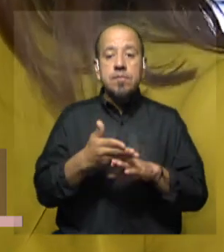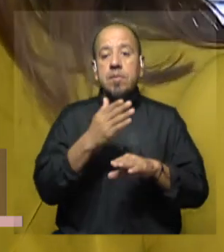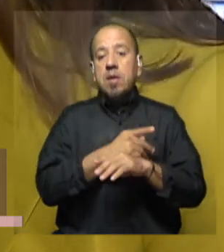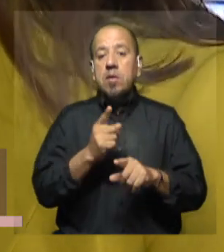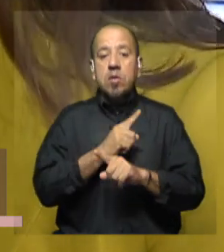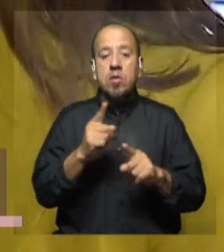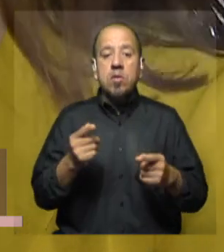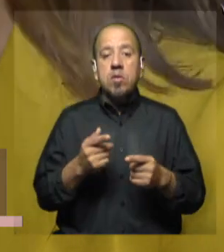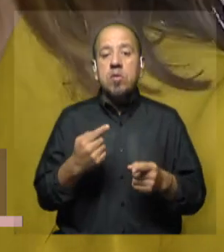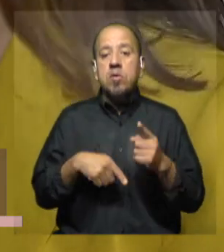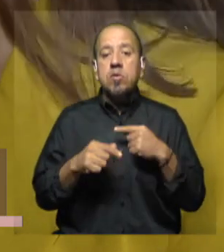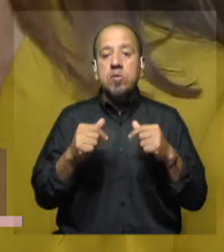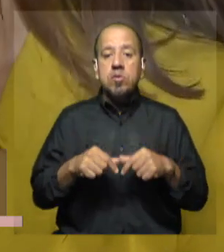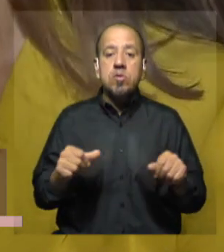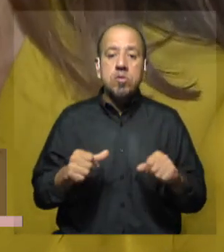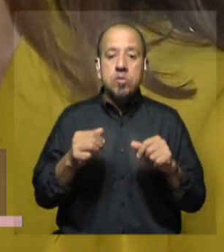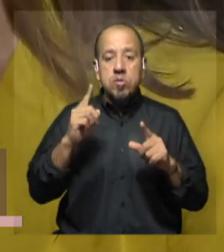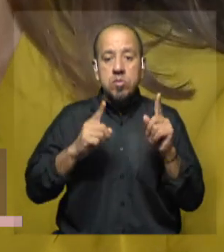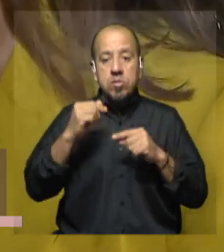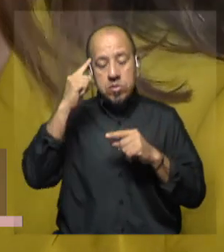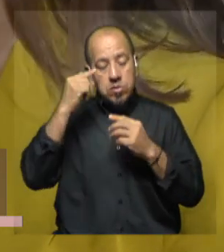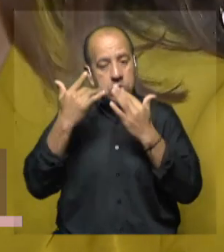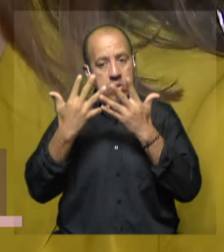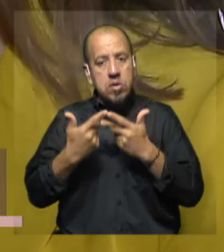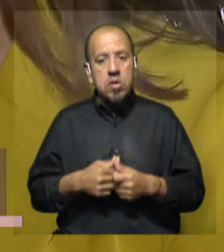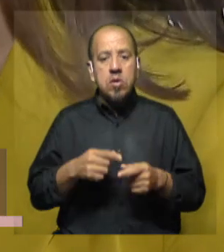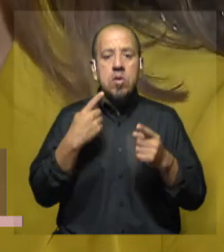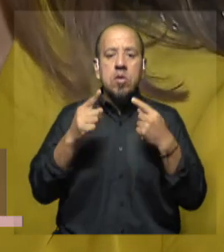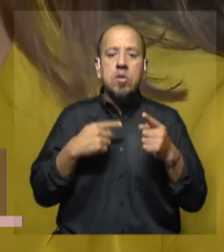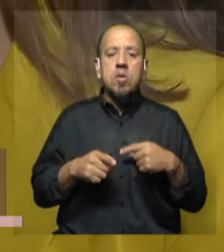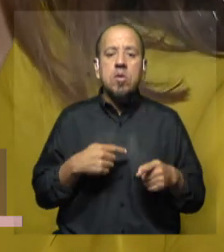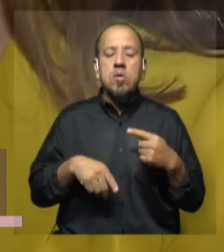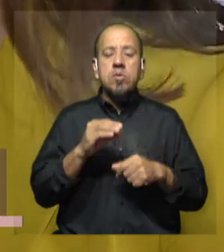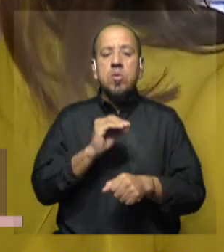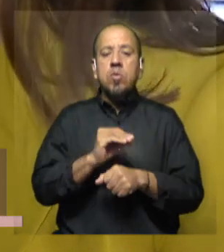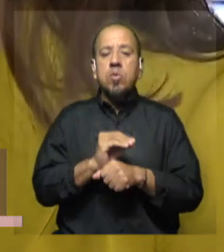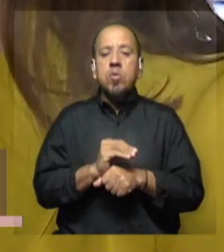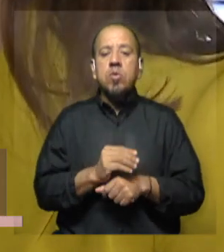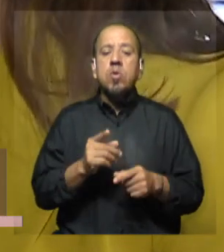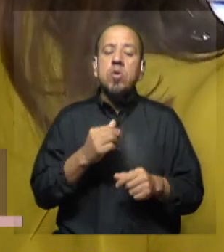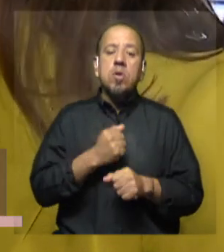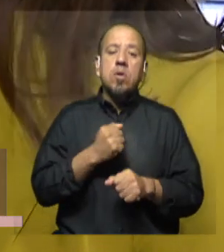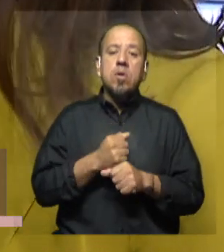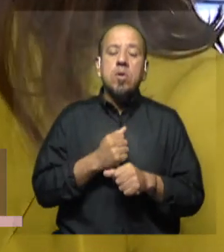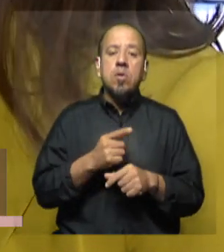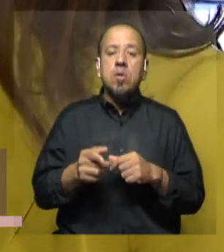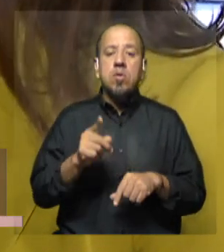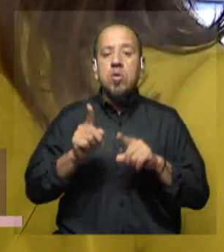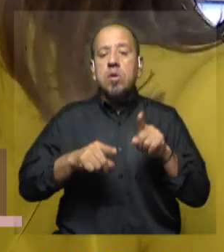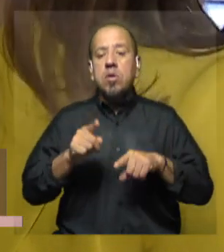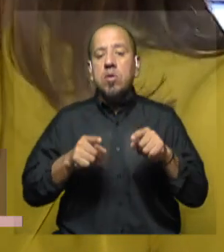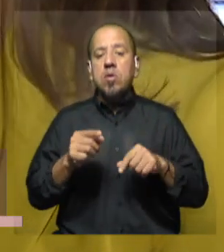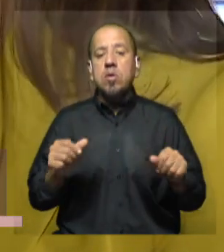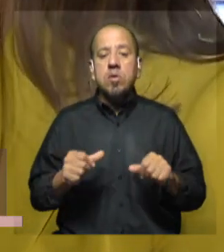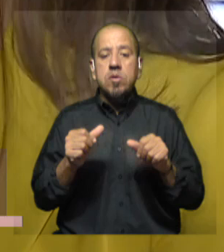anteriormente. Y nos trazamos algunas estrategias y trabajamos con distintos equipos de la Dirección de Cultura. Trabajamos con el equipo de gestión territorial,